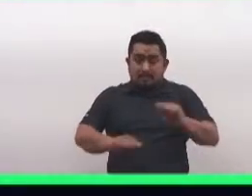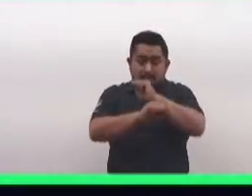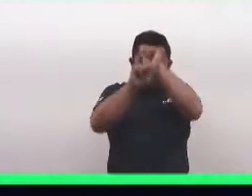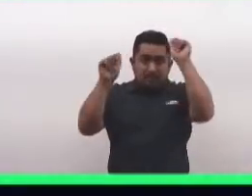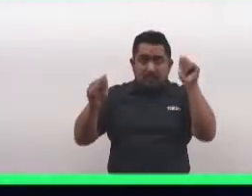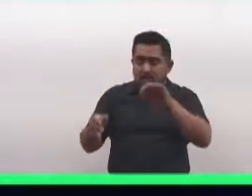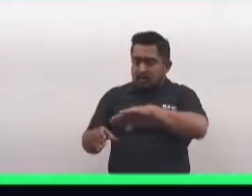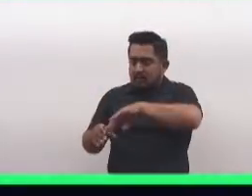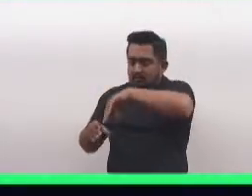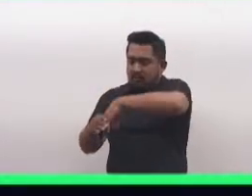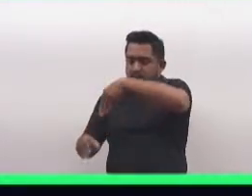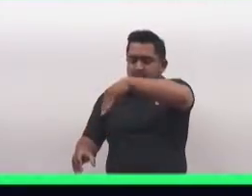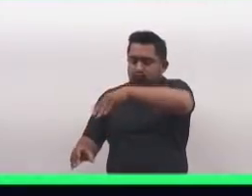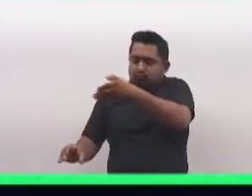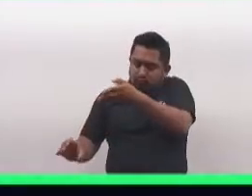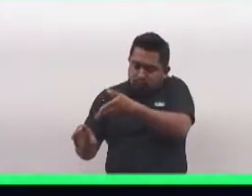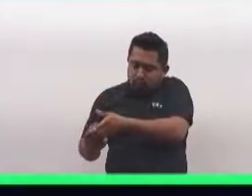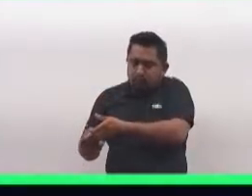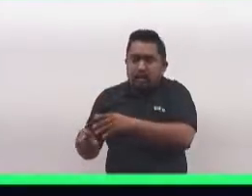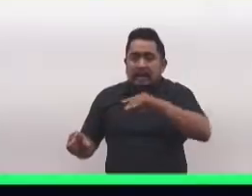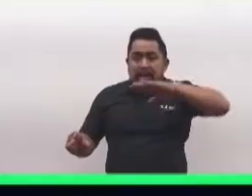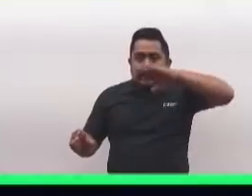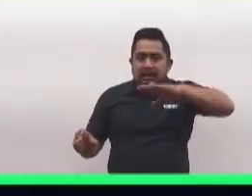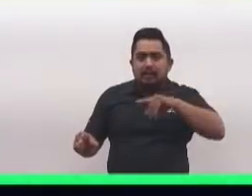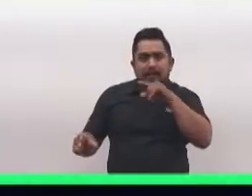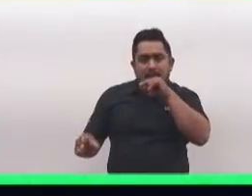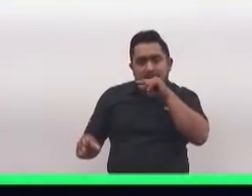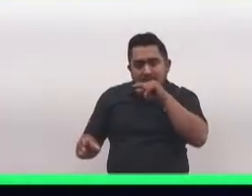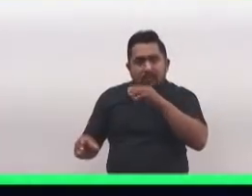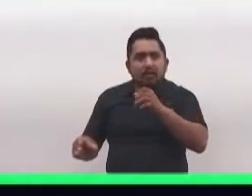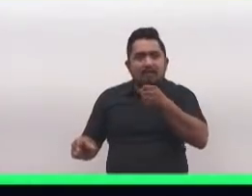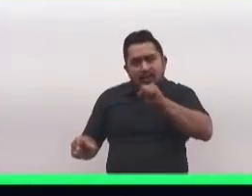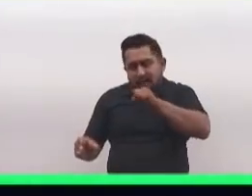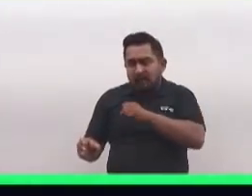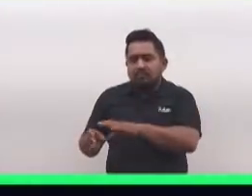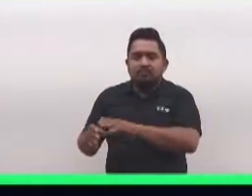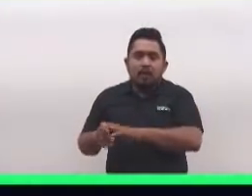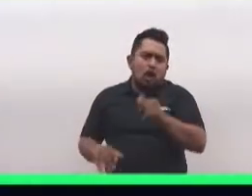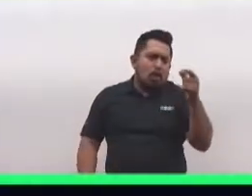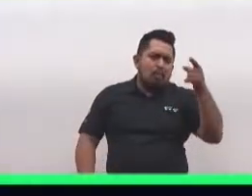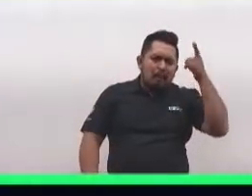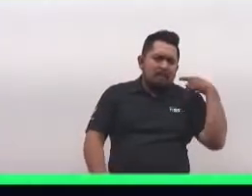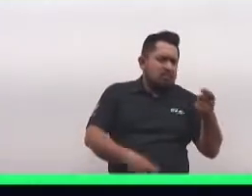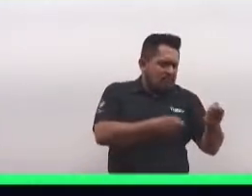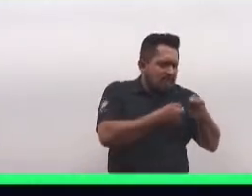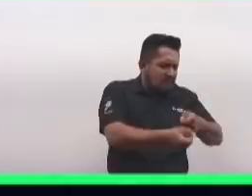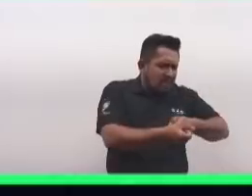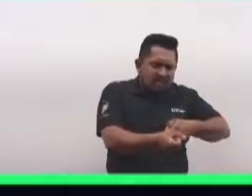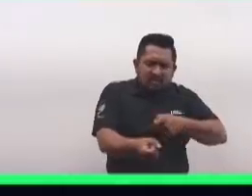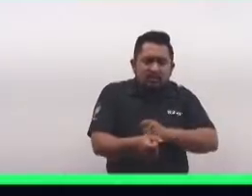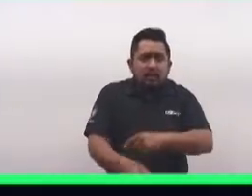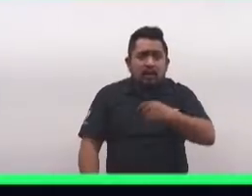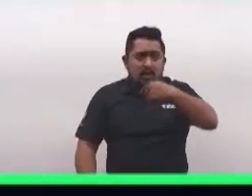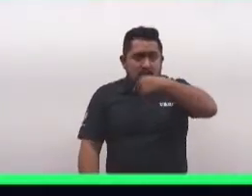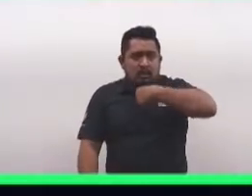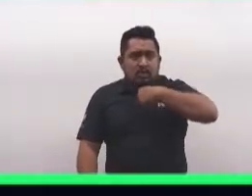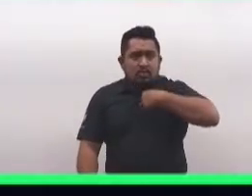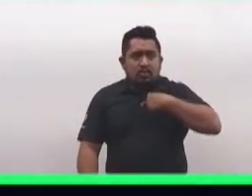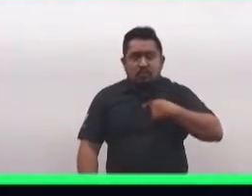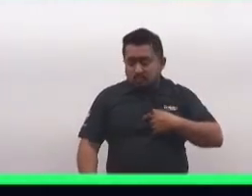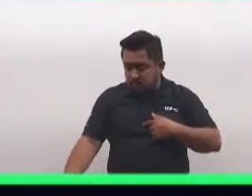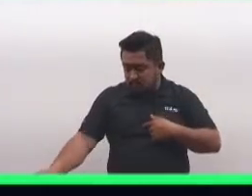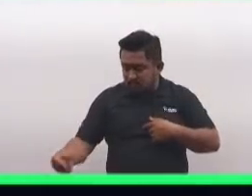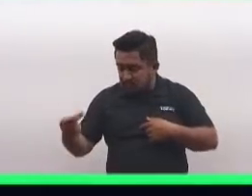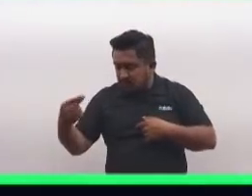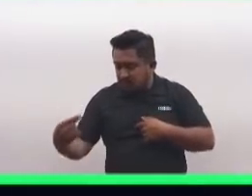vuelta por la tarde algunos diáconos se quedaban haciendo limpieza y yo agarraba el casete del